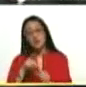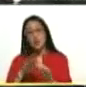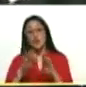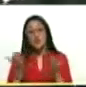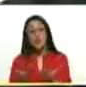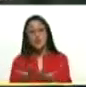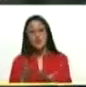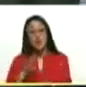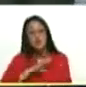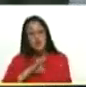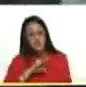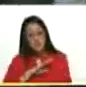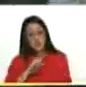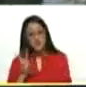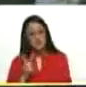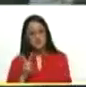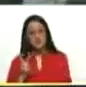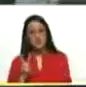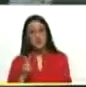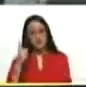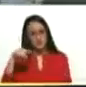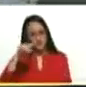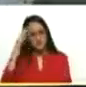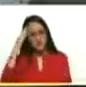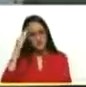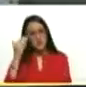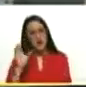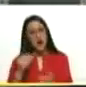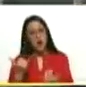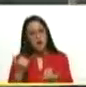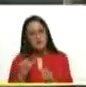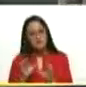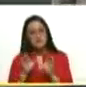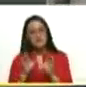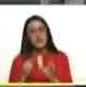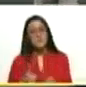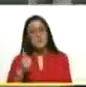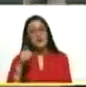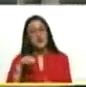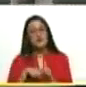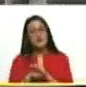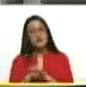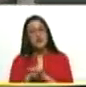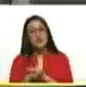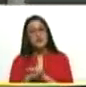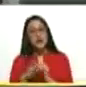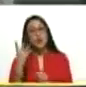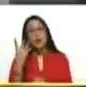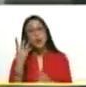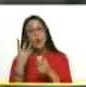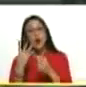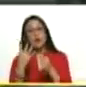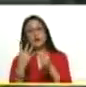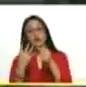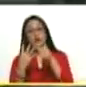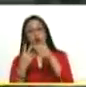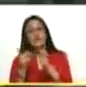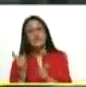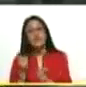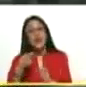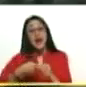mundo. Y estamos certificando la mayor, la cuarta mayor reserva de gas